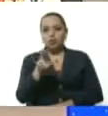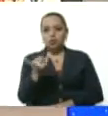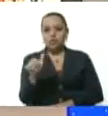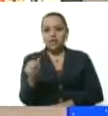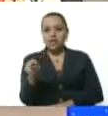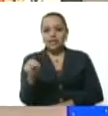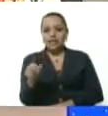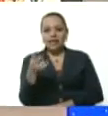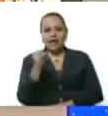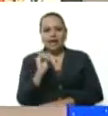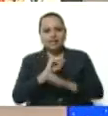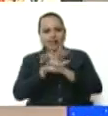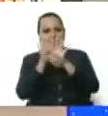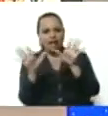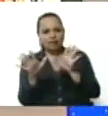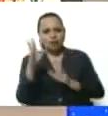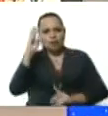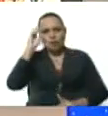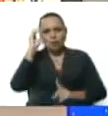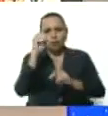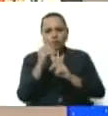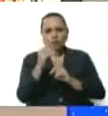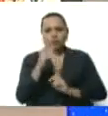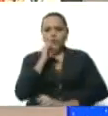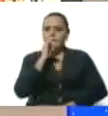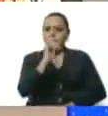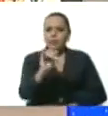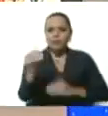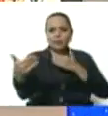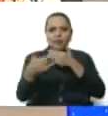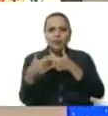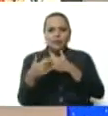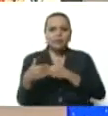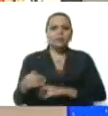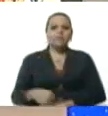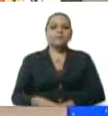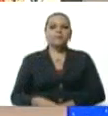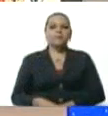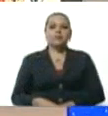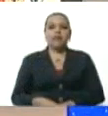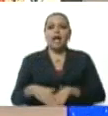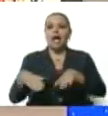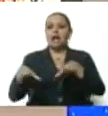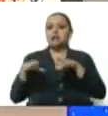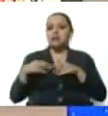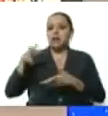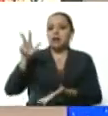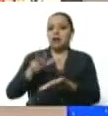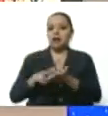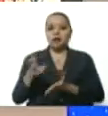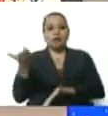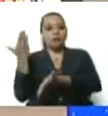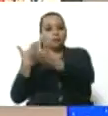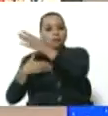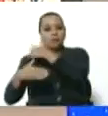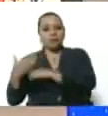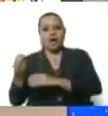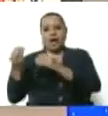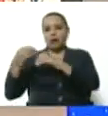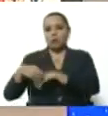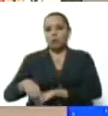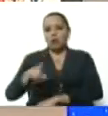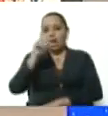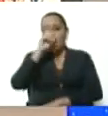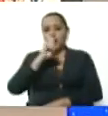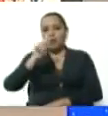claro. Y el objeto de la demanda unilateral de Guyana es reconocer la validez del laudo fraudulento de